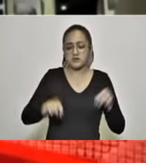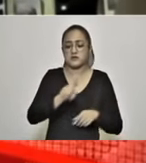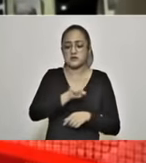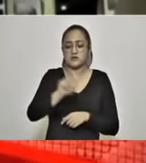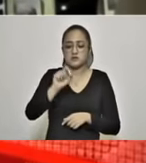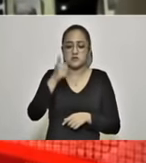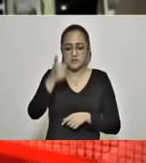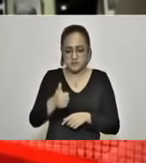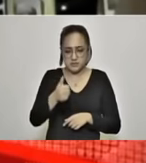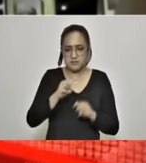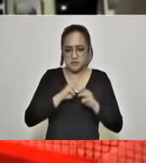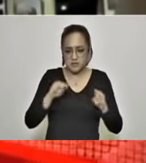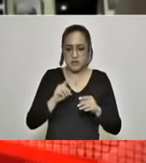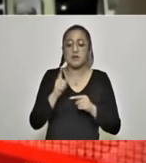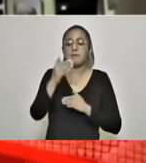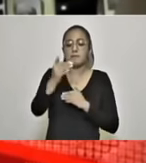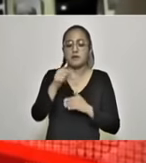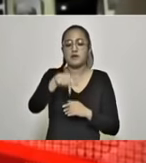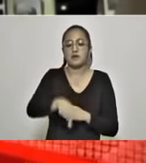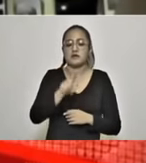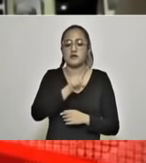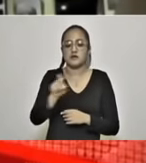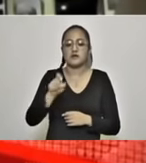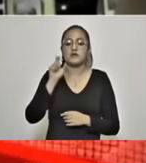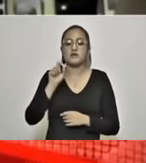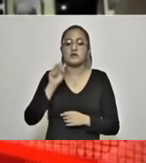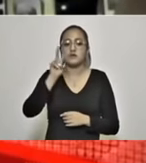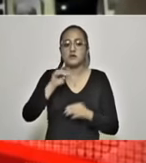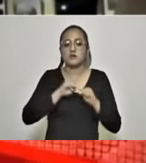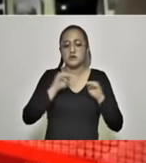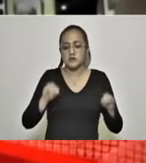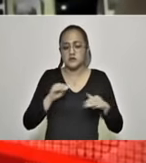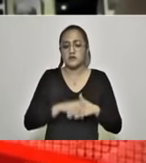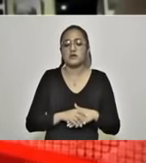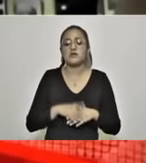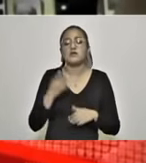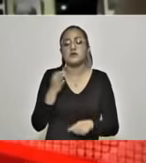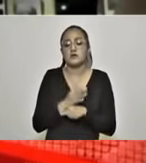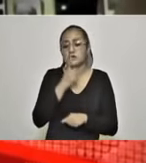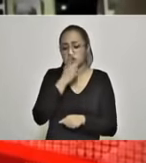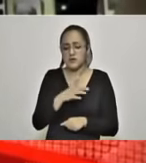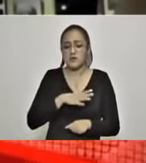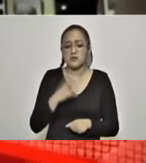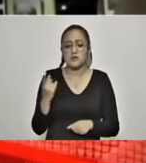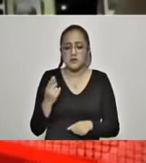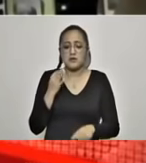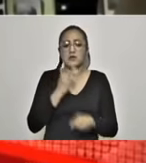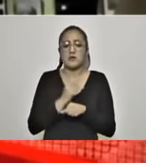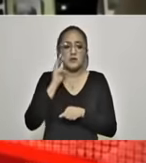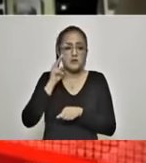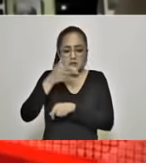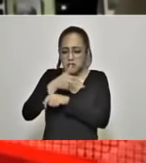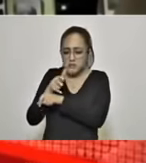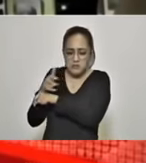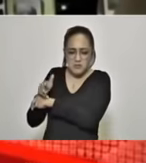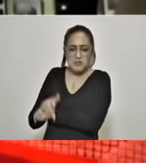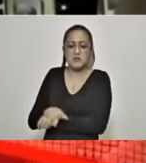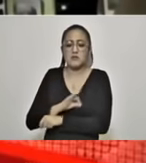126 metros y la el eje menor en 122 metros aficionadas que había un perrito hubo tomas que estuvieron